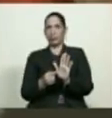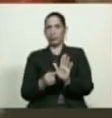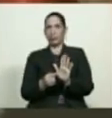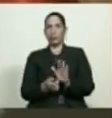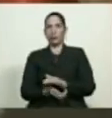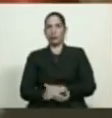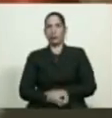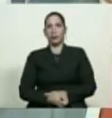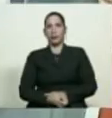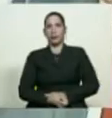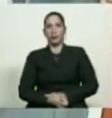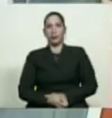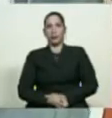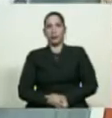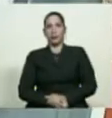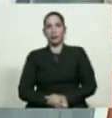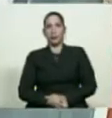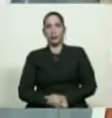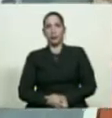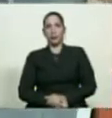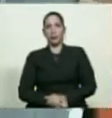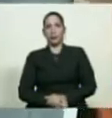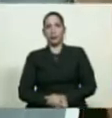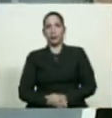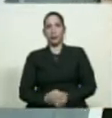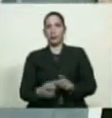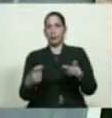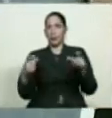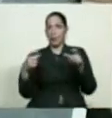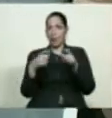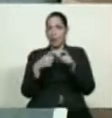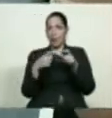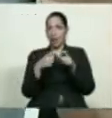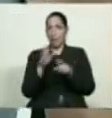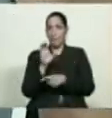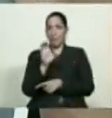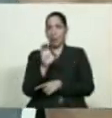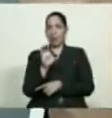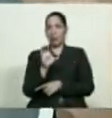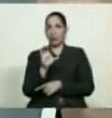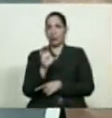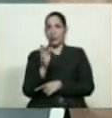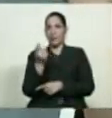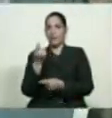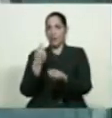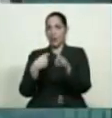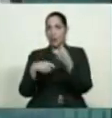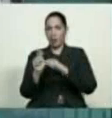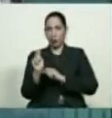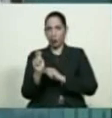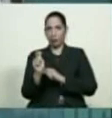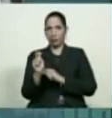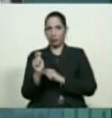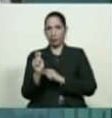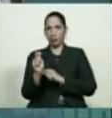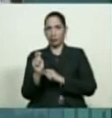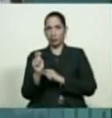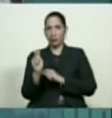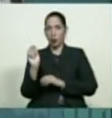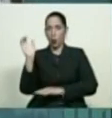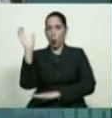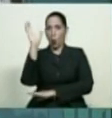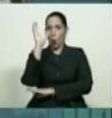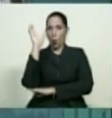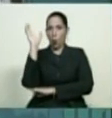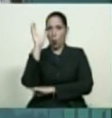Estos son carné de la patria que están siendo vendidos en Cúcuta